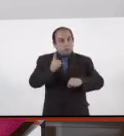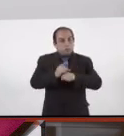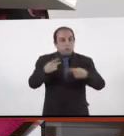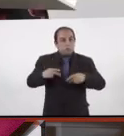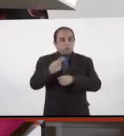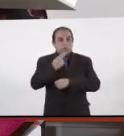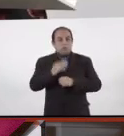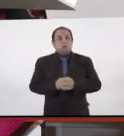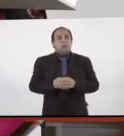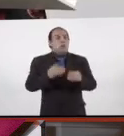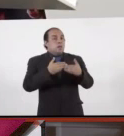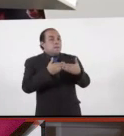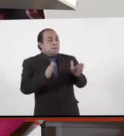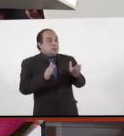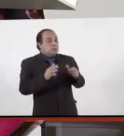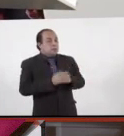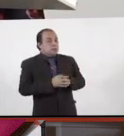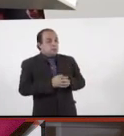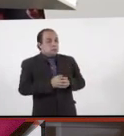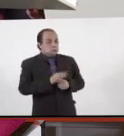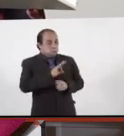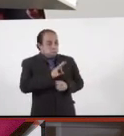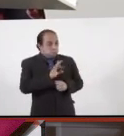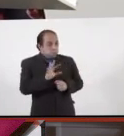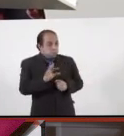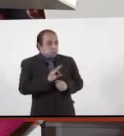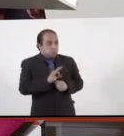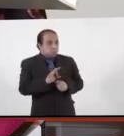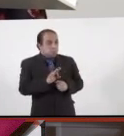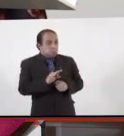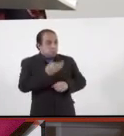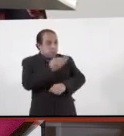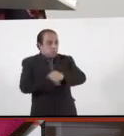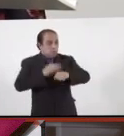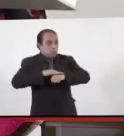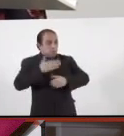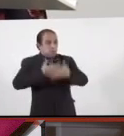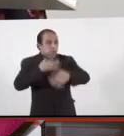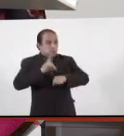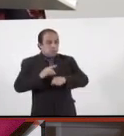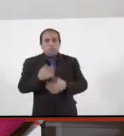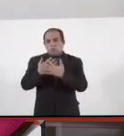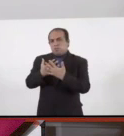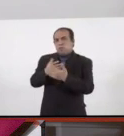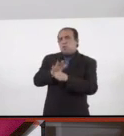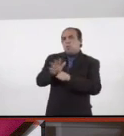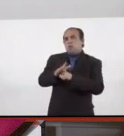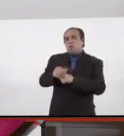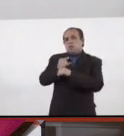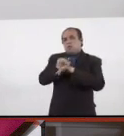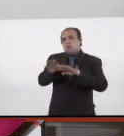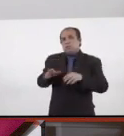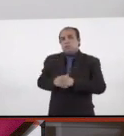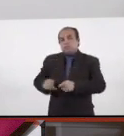La doctora respondió que se tomó la decisión de que por seguridad de los usuarios y por una revisión integral era importante que se tenga el dictamen final y en su momento se dará a conocer